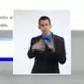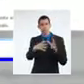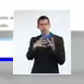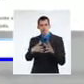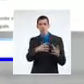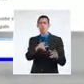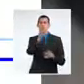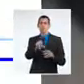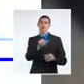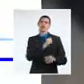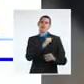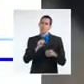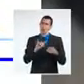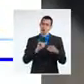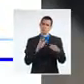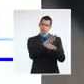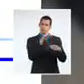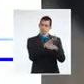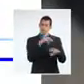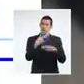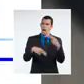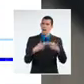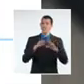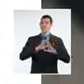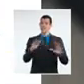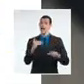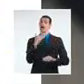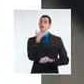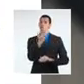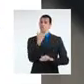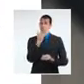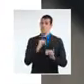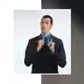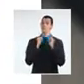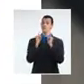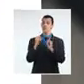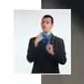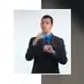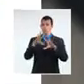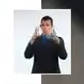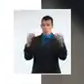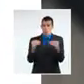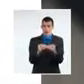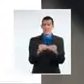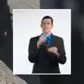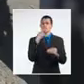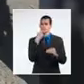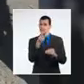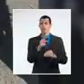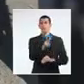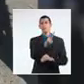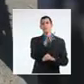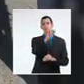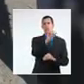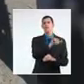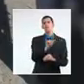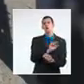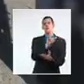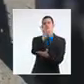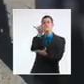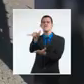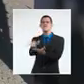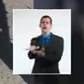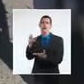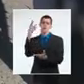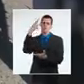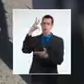el MININ, del total de regresados en esta última operación, 26 habían viajado a países del área de forma legal y